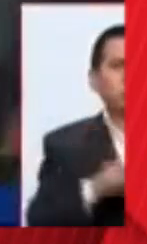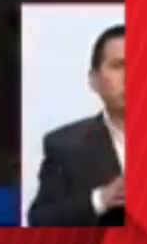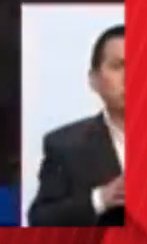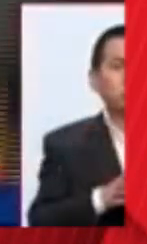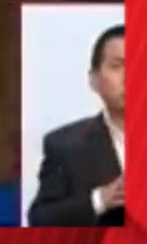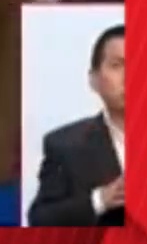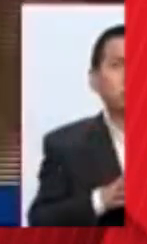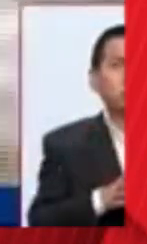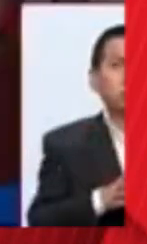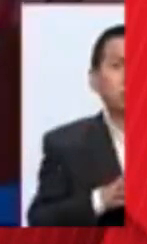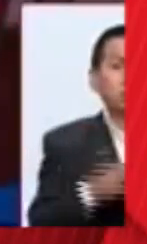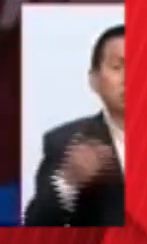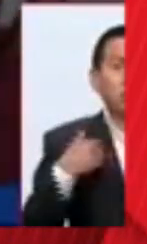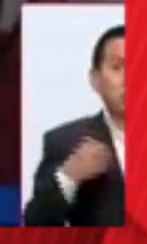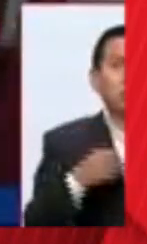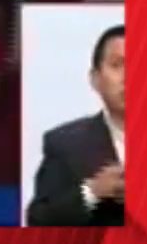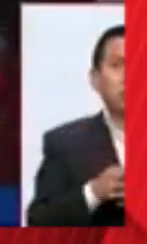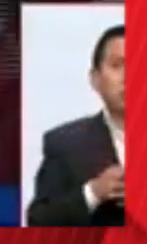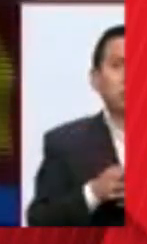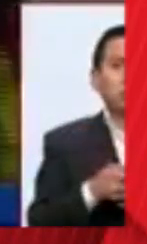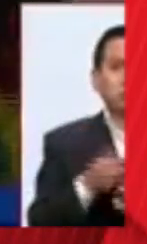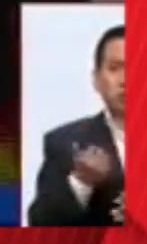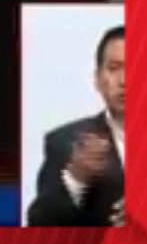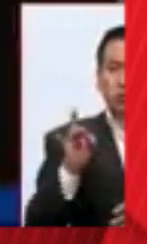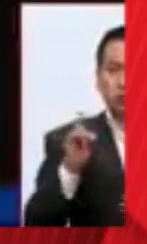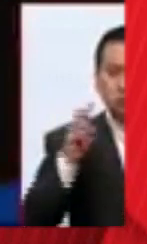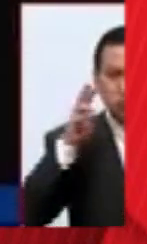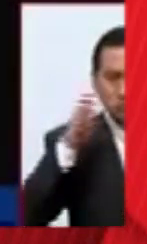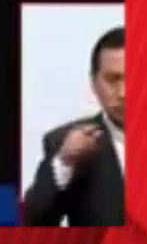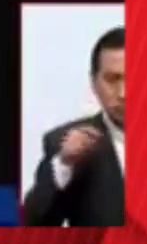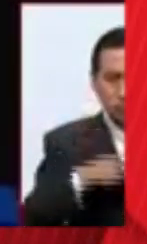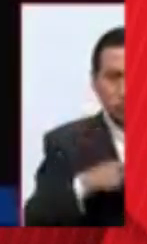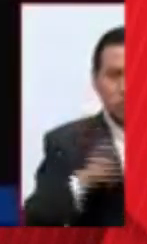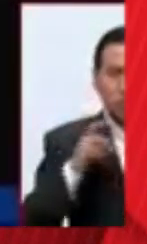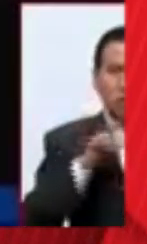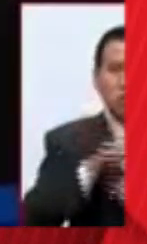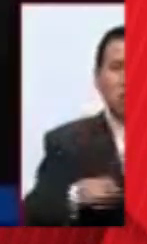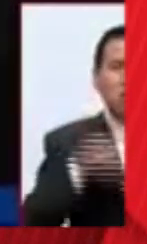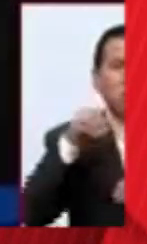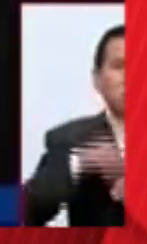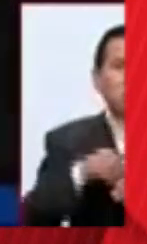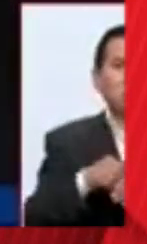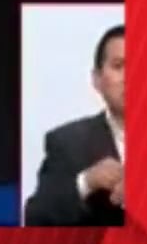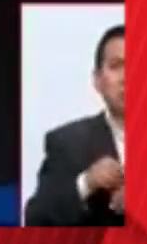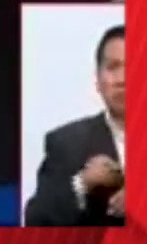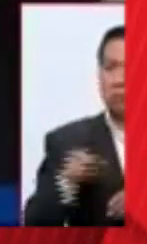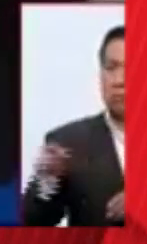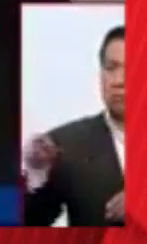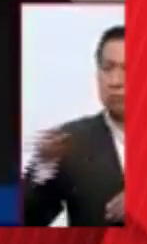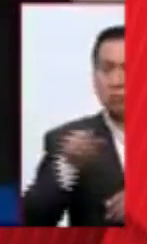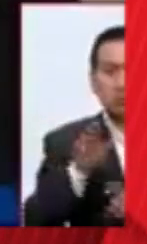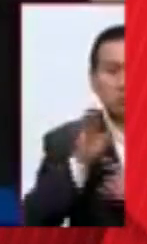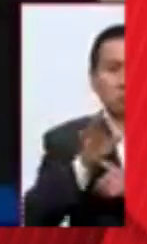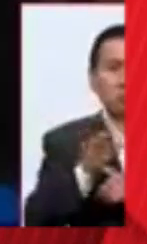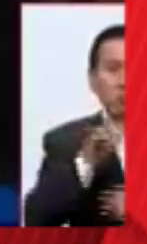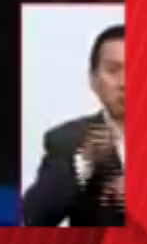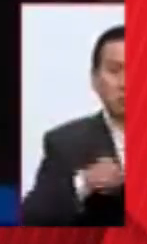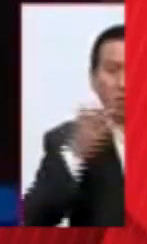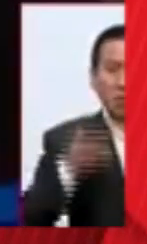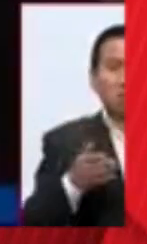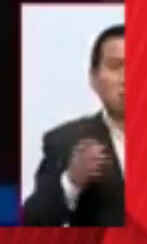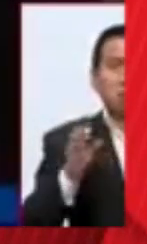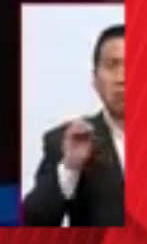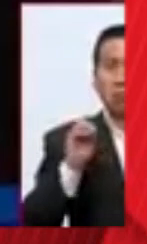Pero tenemos 15 o 18 investigaciones sobre el llamado fraude. Ninguno demuestra que hubo